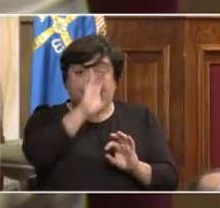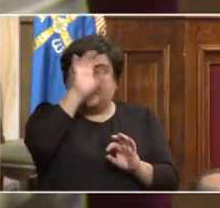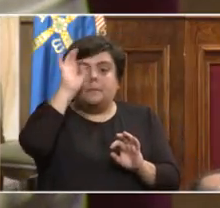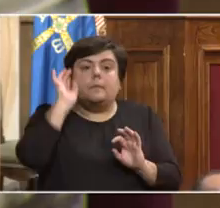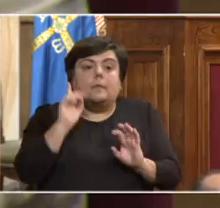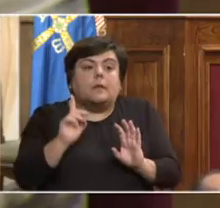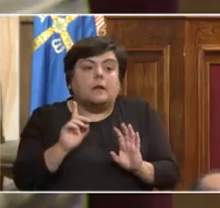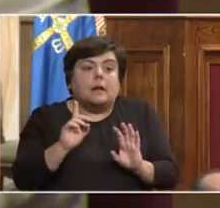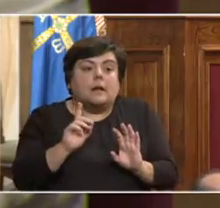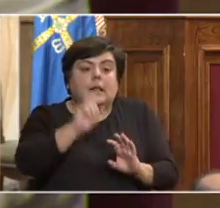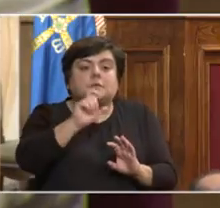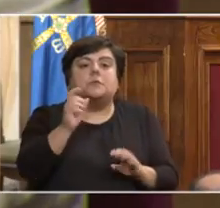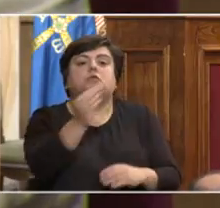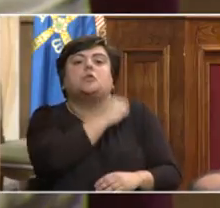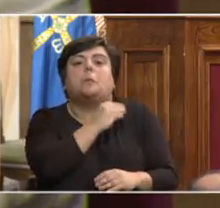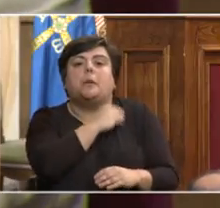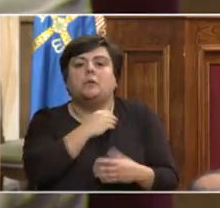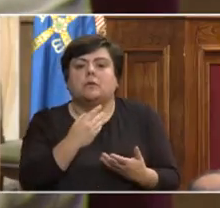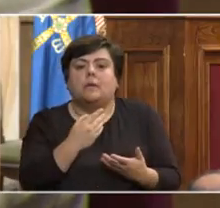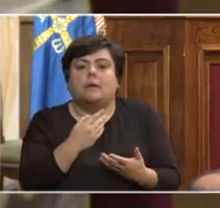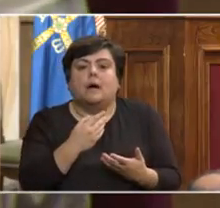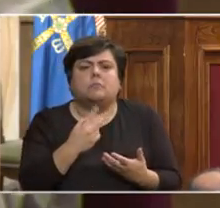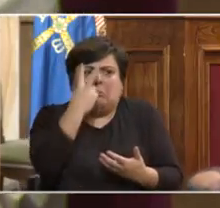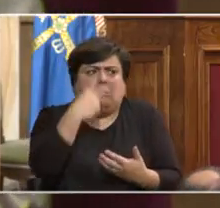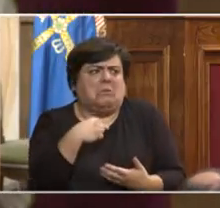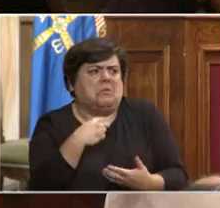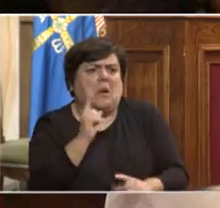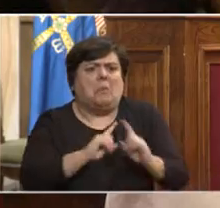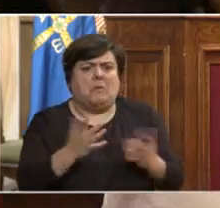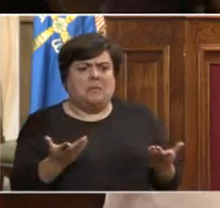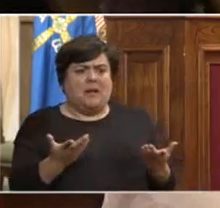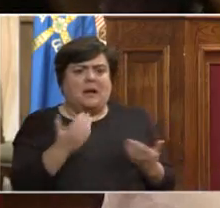Y nos preguntó, ¿ustedes tienen algo contra los ciegos?